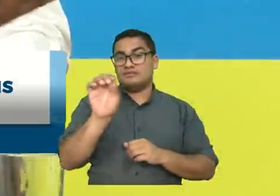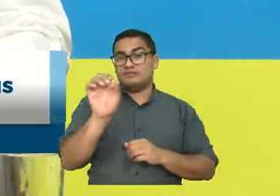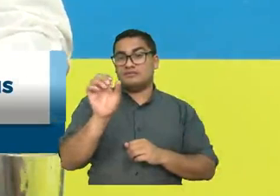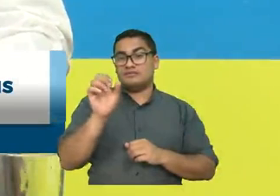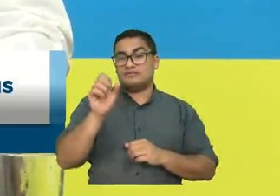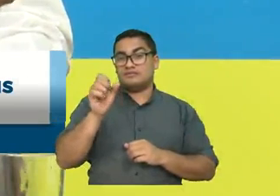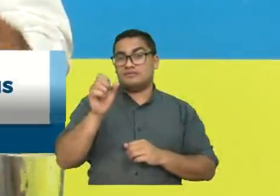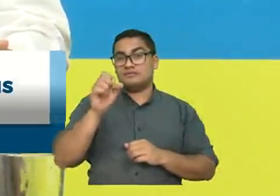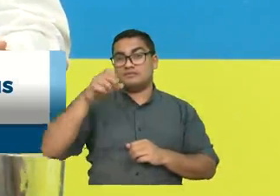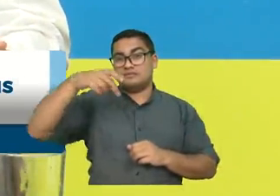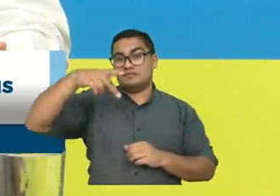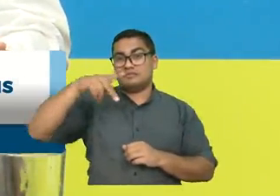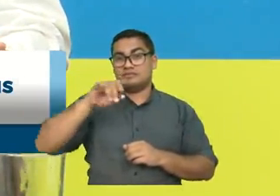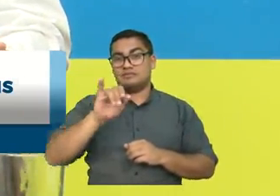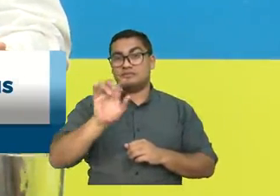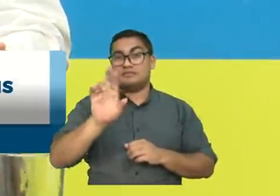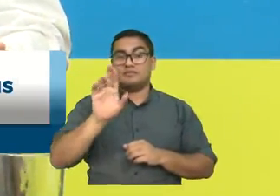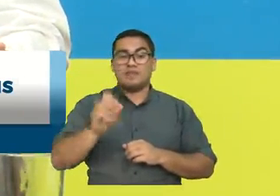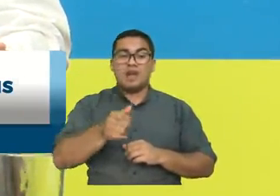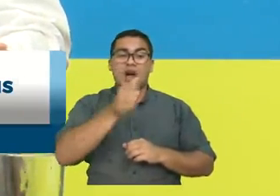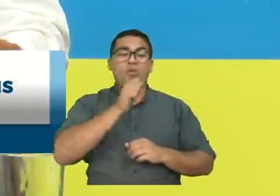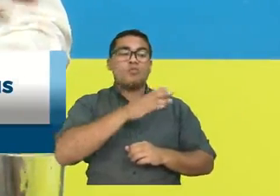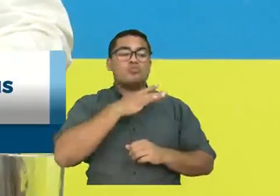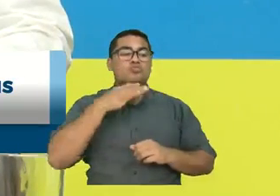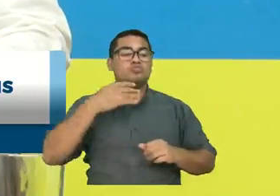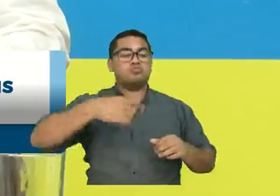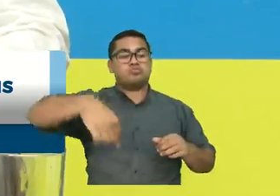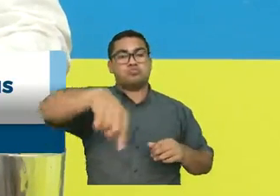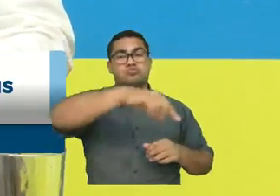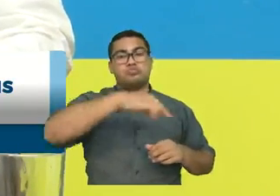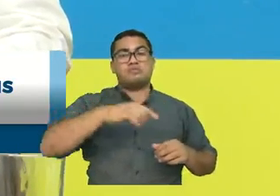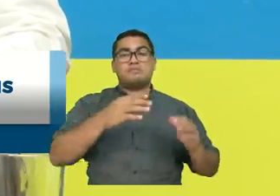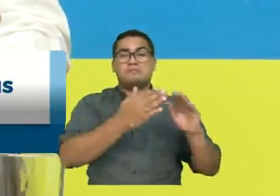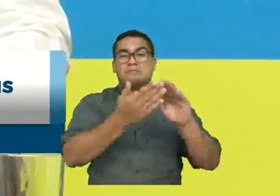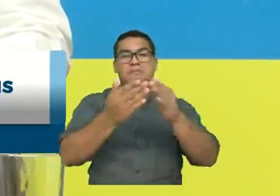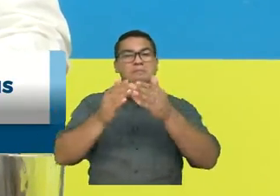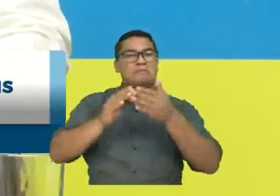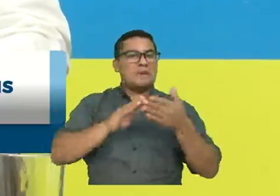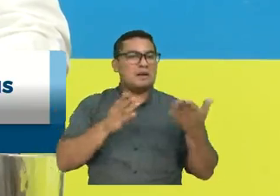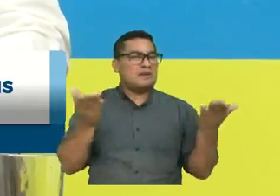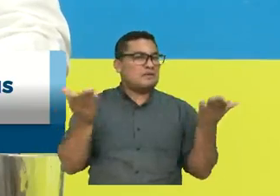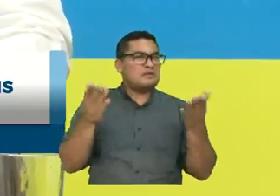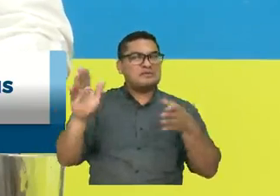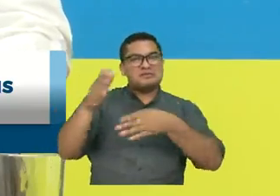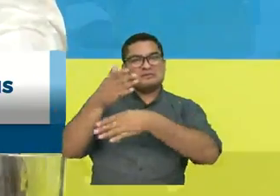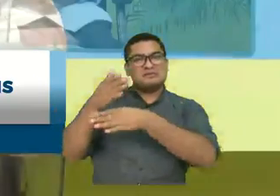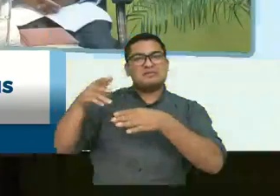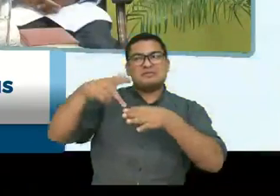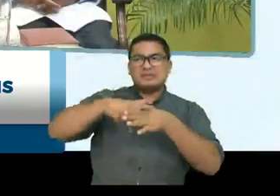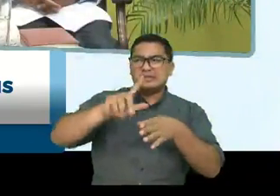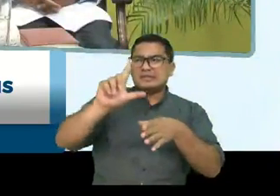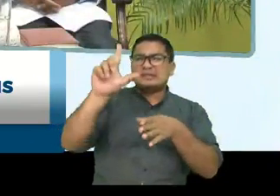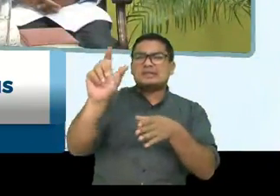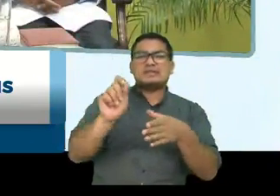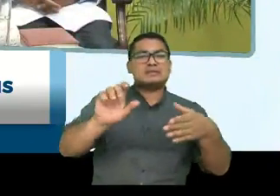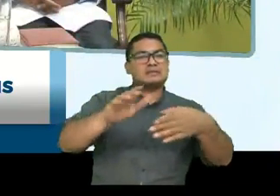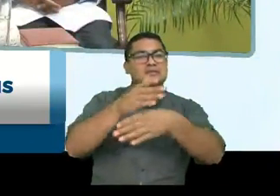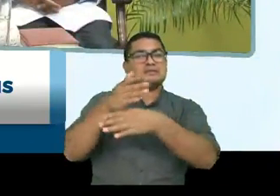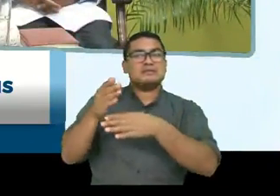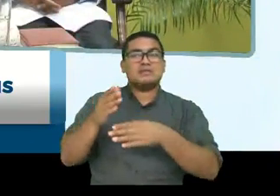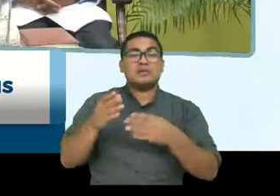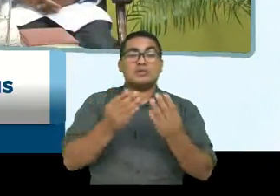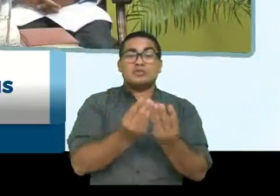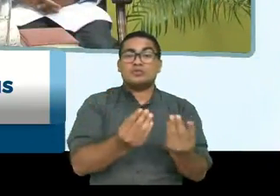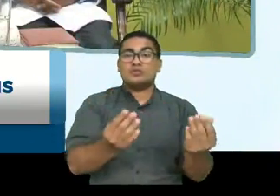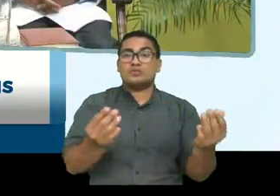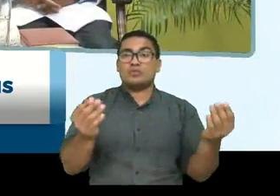agua. Generalmente en los barrios, en las comarcas, en las comunidades, si nosotros no preparamos bien la tierra